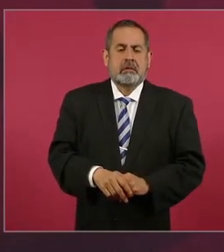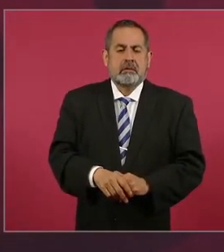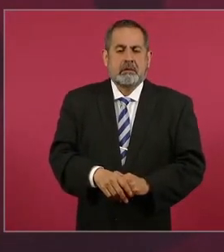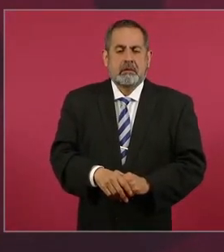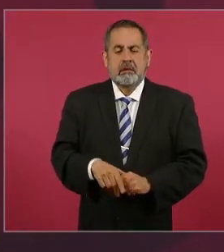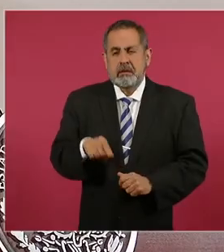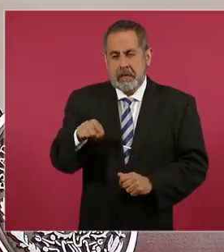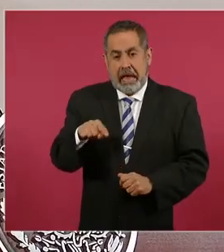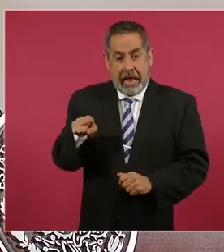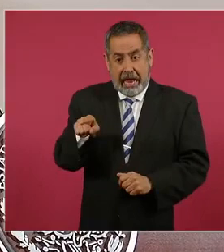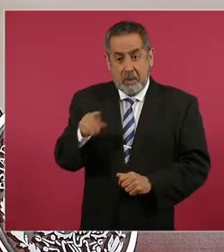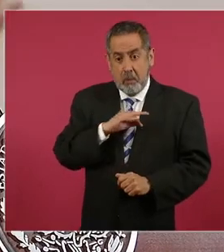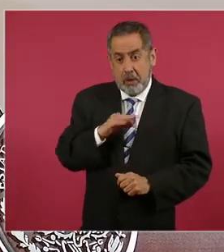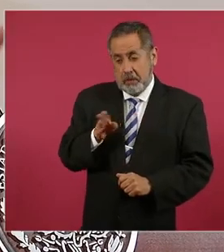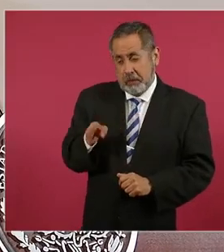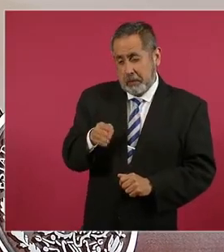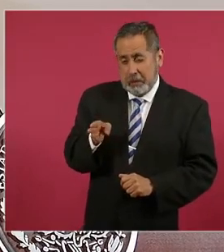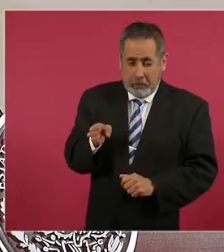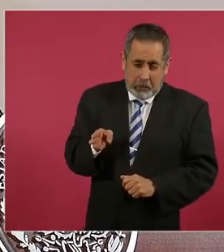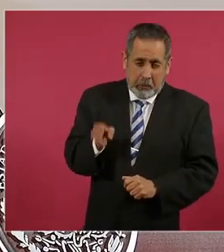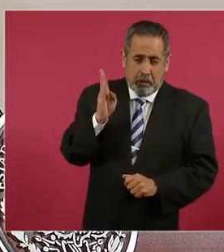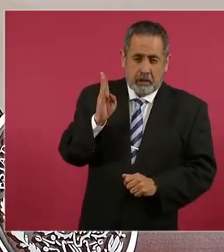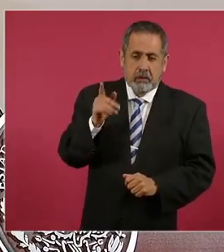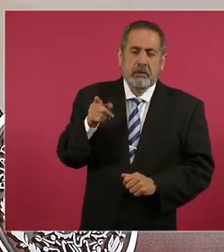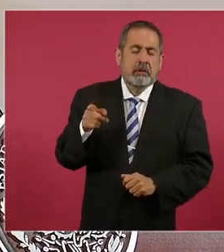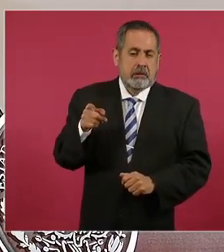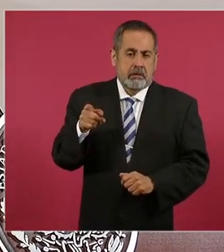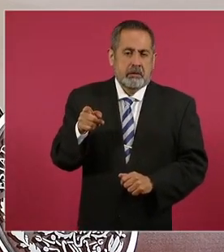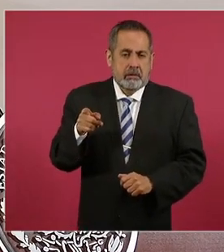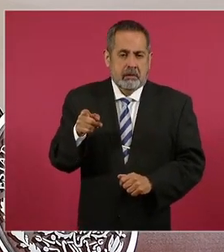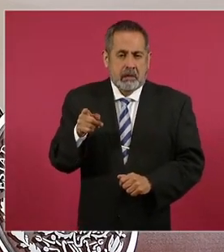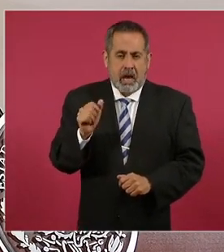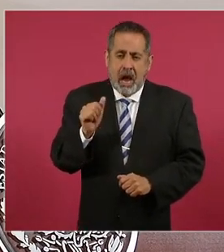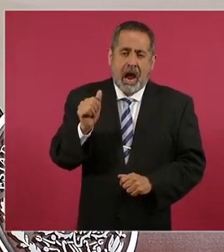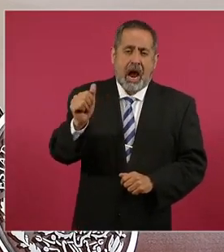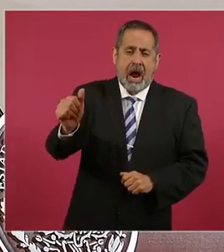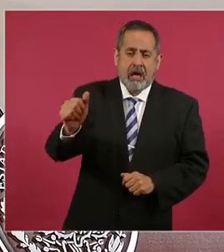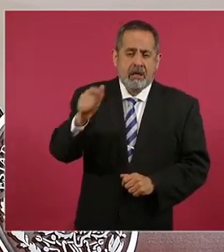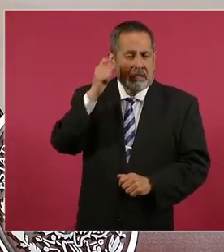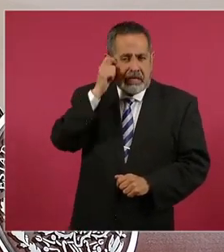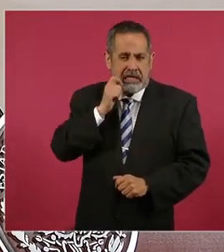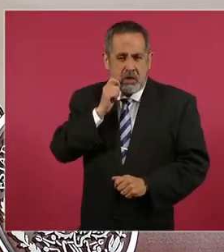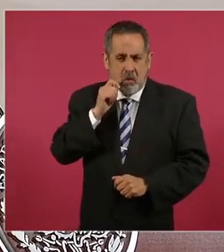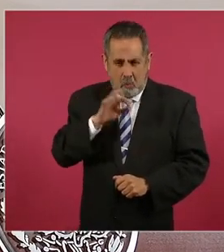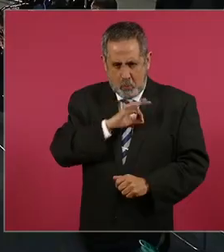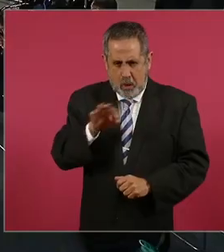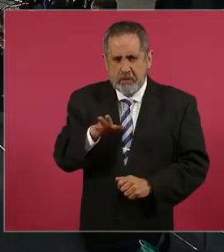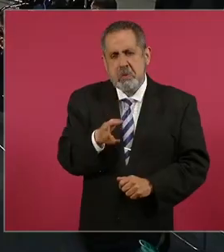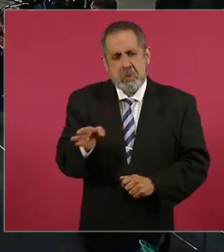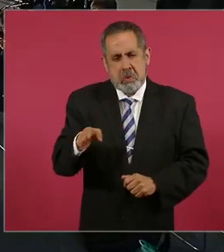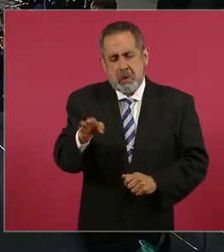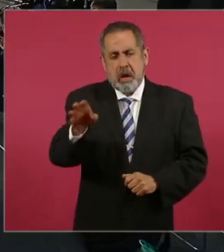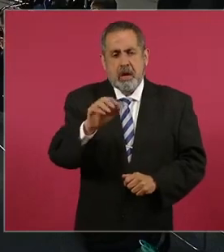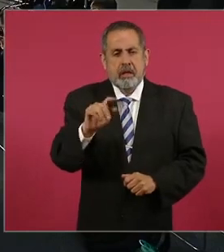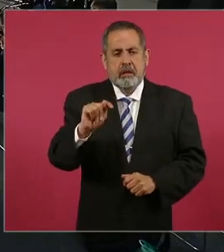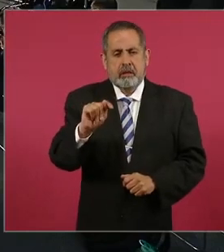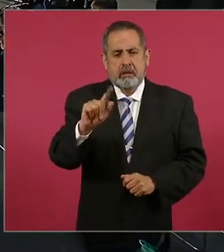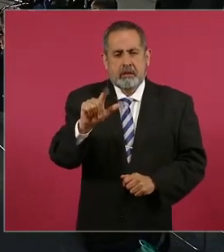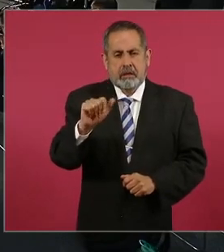por ahí se va uno, bueno, pues hasta la montaña de Guerrero, a